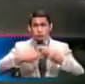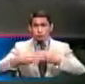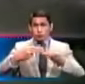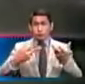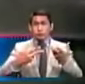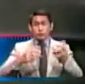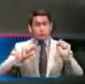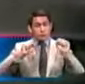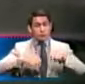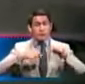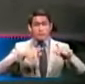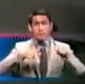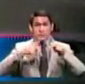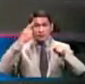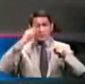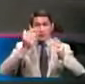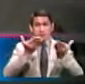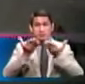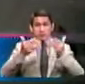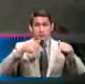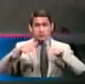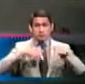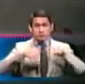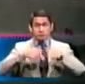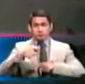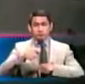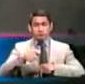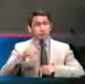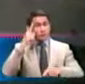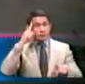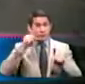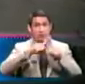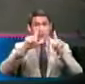autorización para ofrecer servicios de transporte por cuenta propia. La